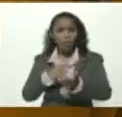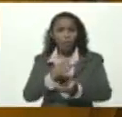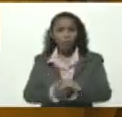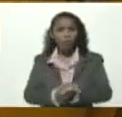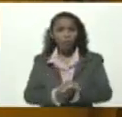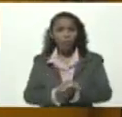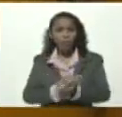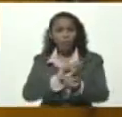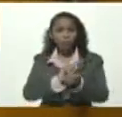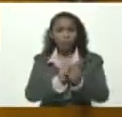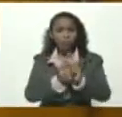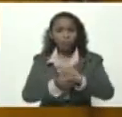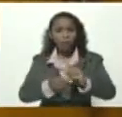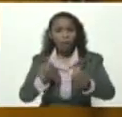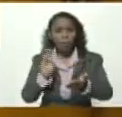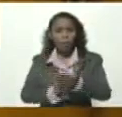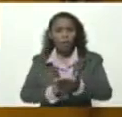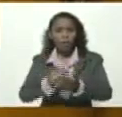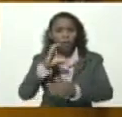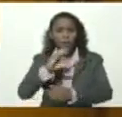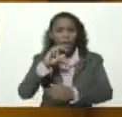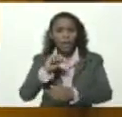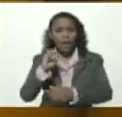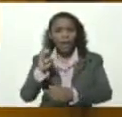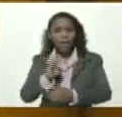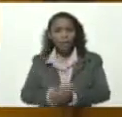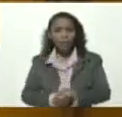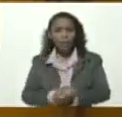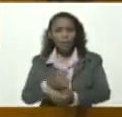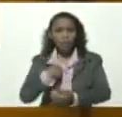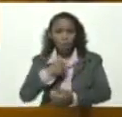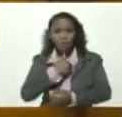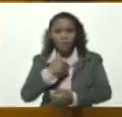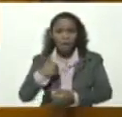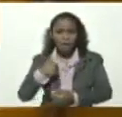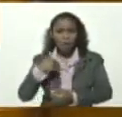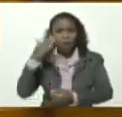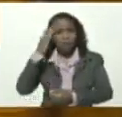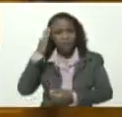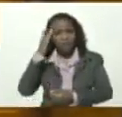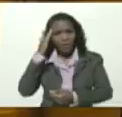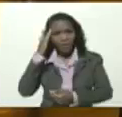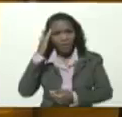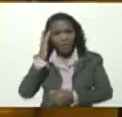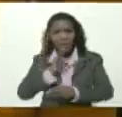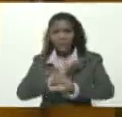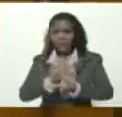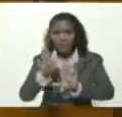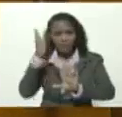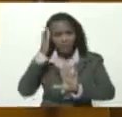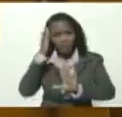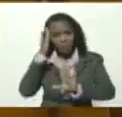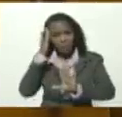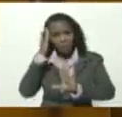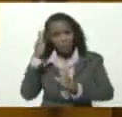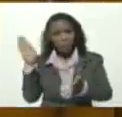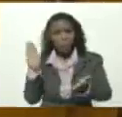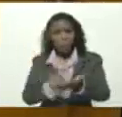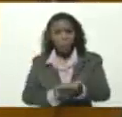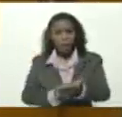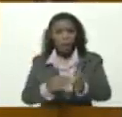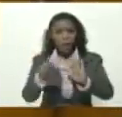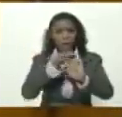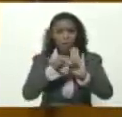de modificaciones que ha establecido el Consejo Nacional Electoral. Me gustaría saber, ya sabemos que de acuerdo a lo que establece la